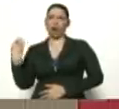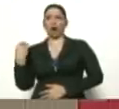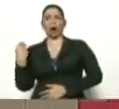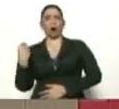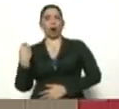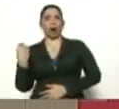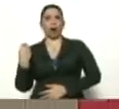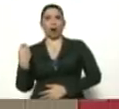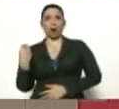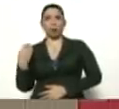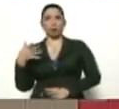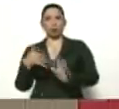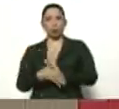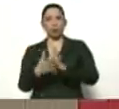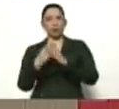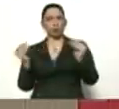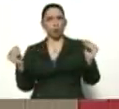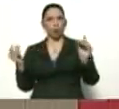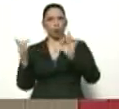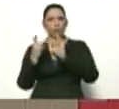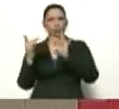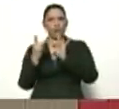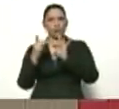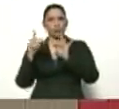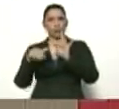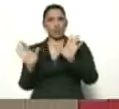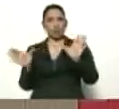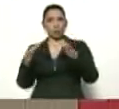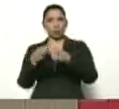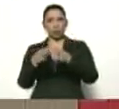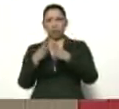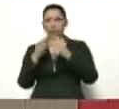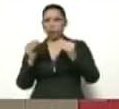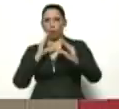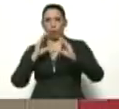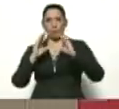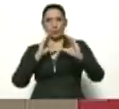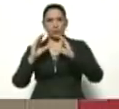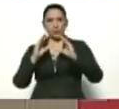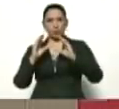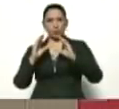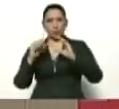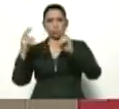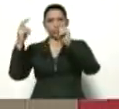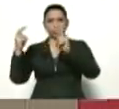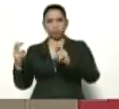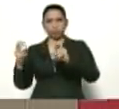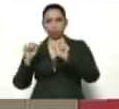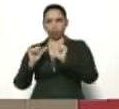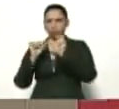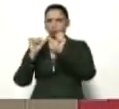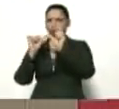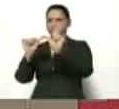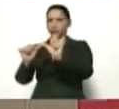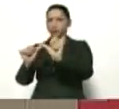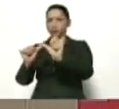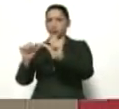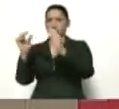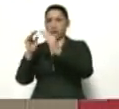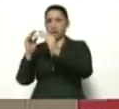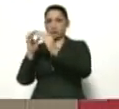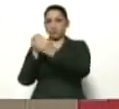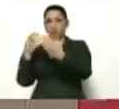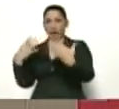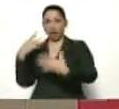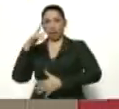todas las los contactos y todas las reuniones y todas las conversaciones que sostuvo y que sostenía en la casa blanca y